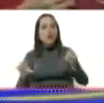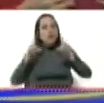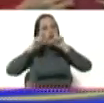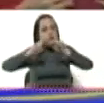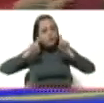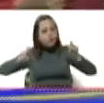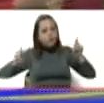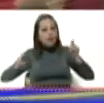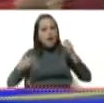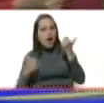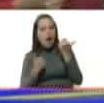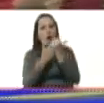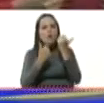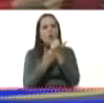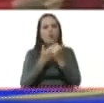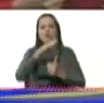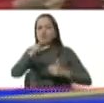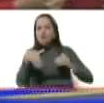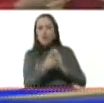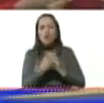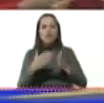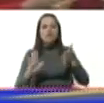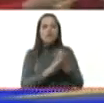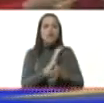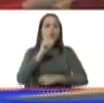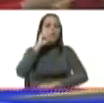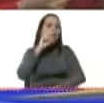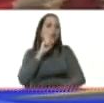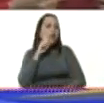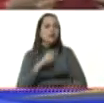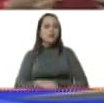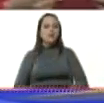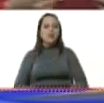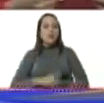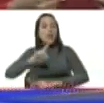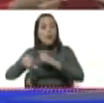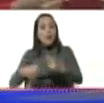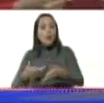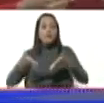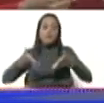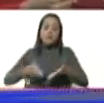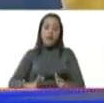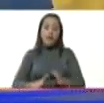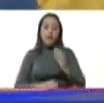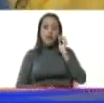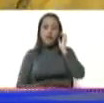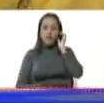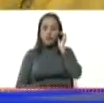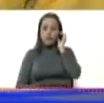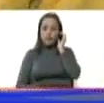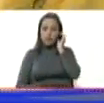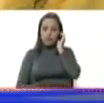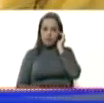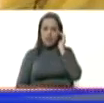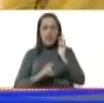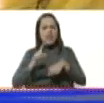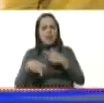el respaldo en todos los sentidos. Correcto. Y después viene el parto. Y después del parto viene